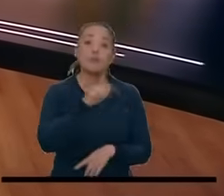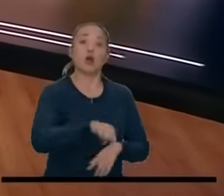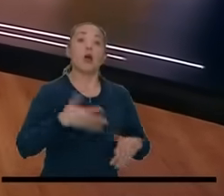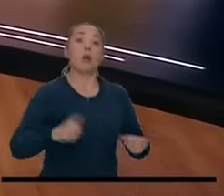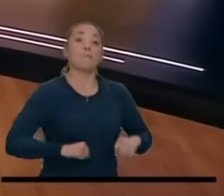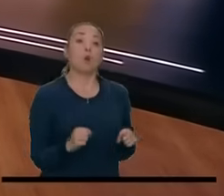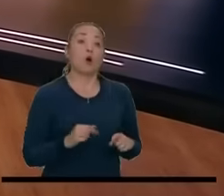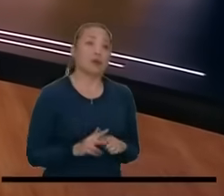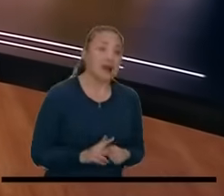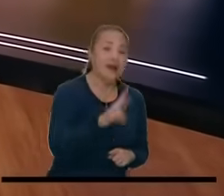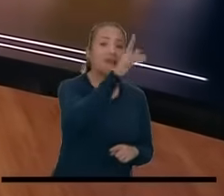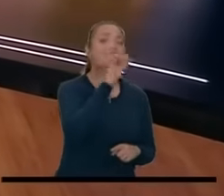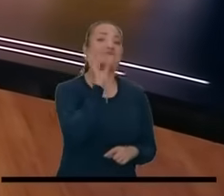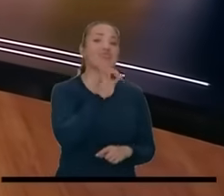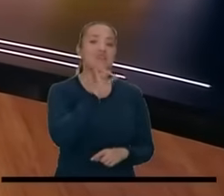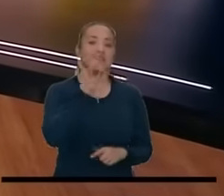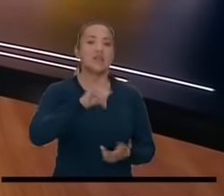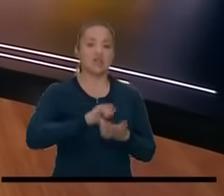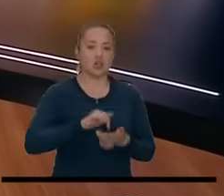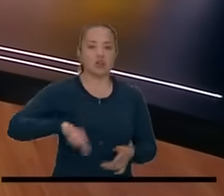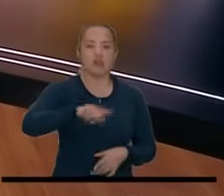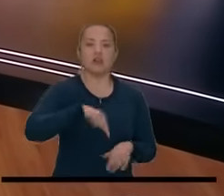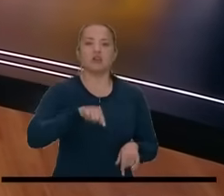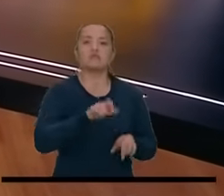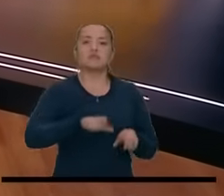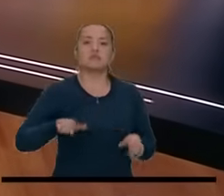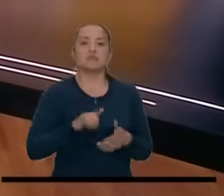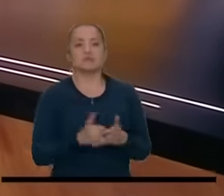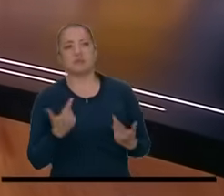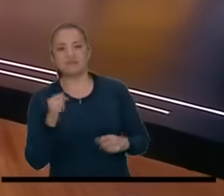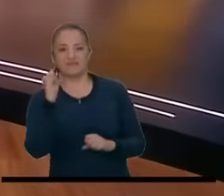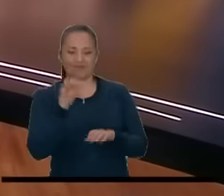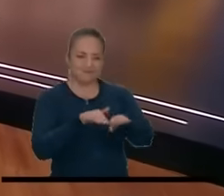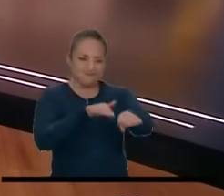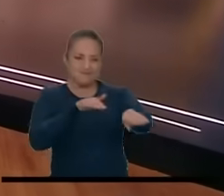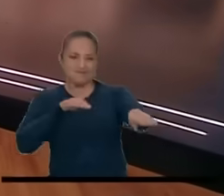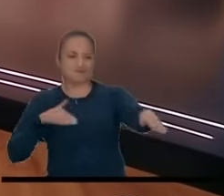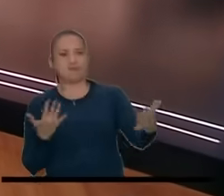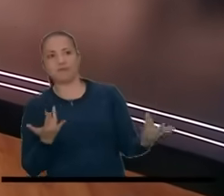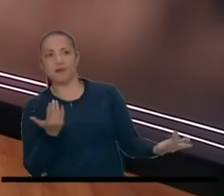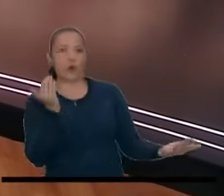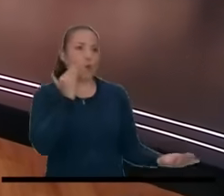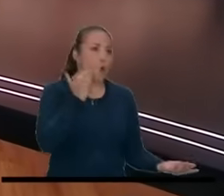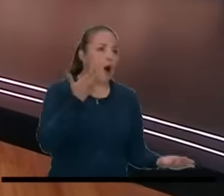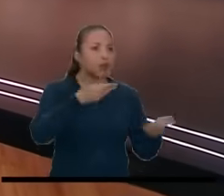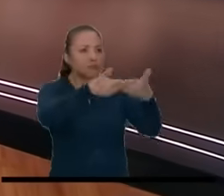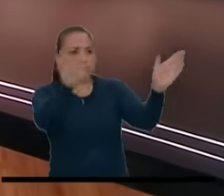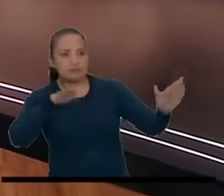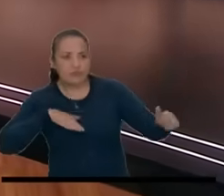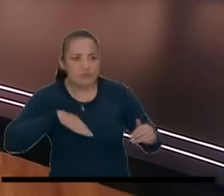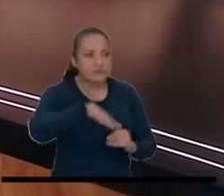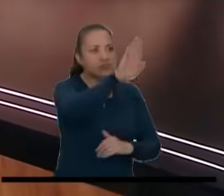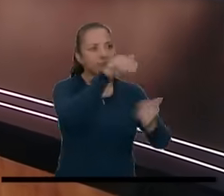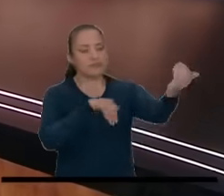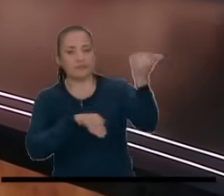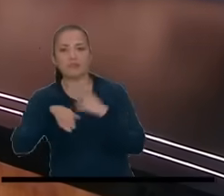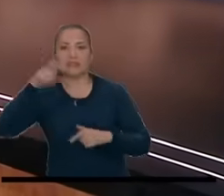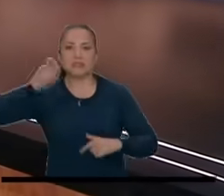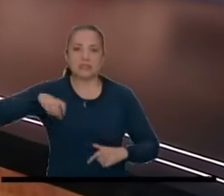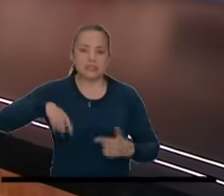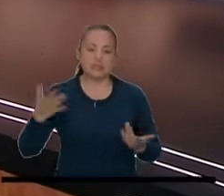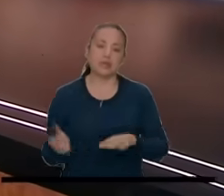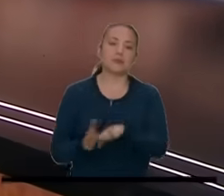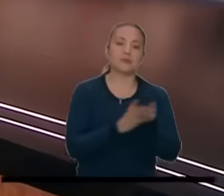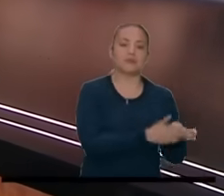Bogotá-Villavicencio, los transportadores que esperan en la carretera ya están desesperados sin saber cuándo se abrirá la vía. Mientras tanto,